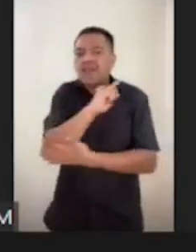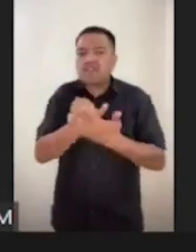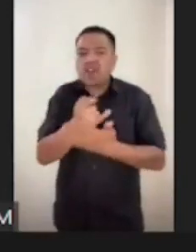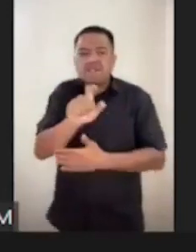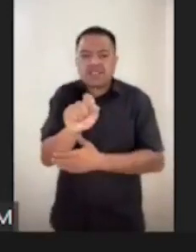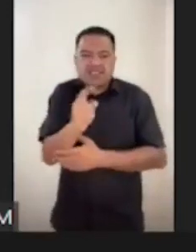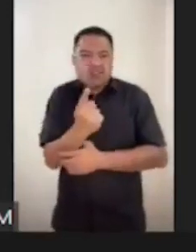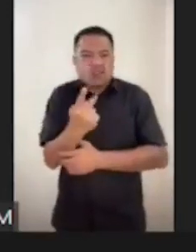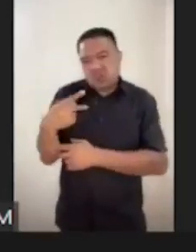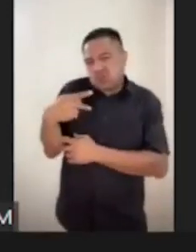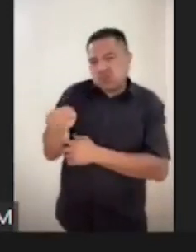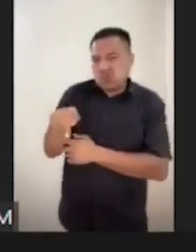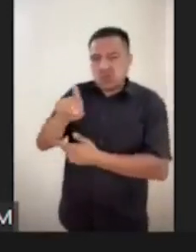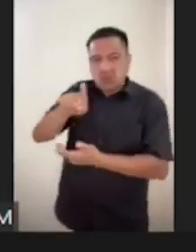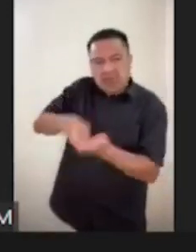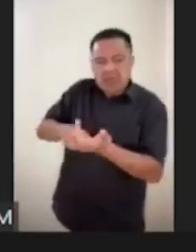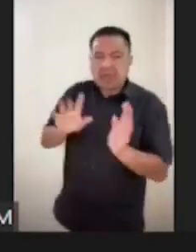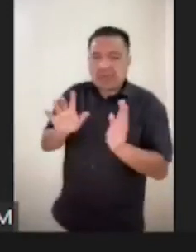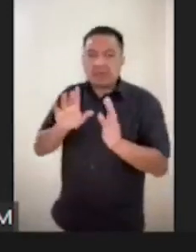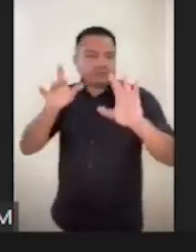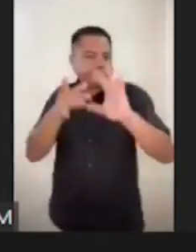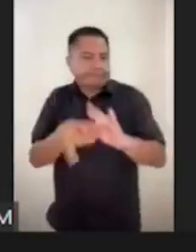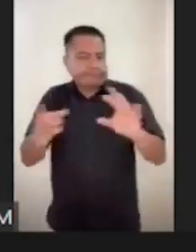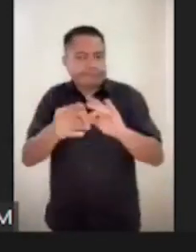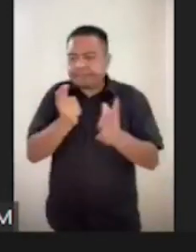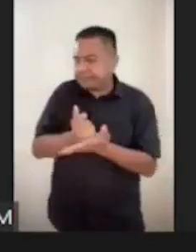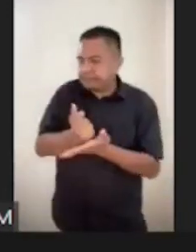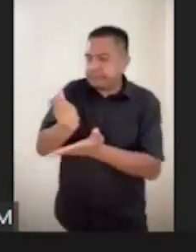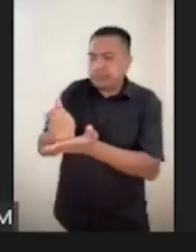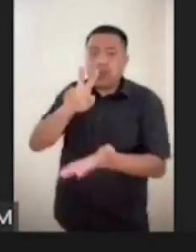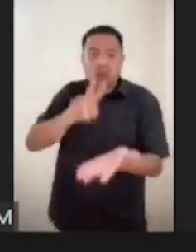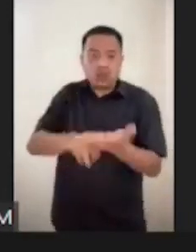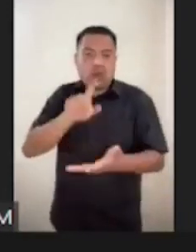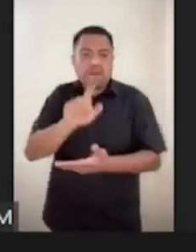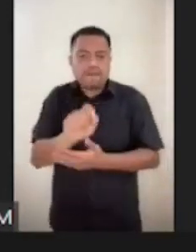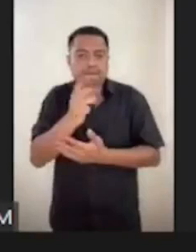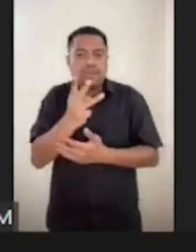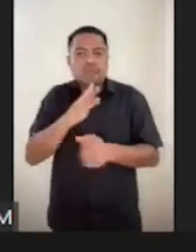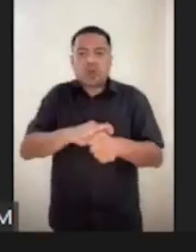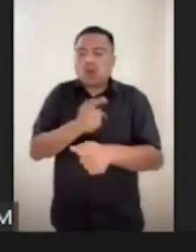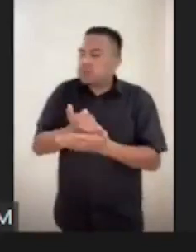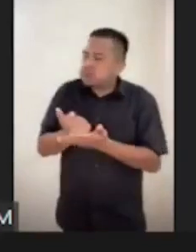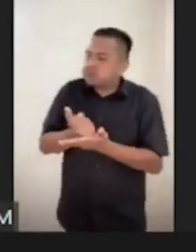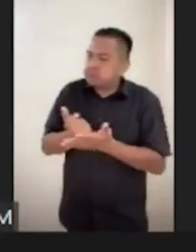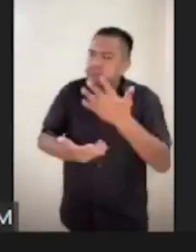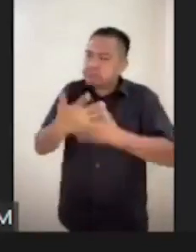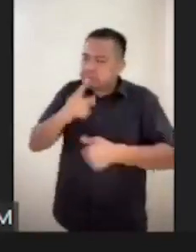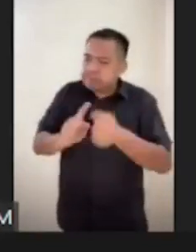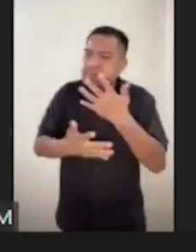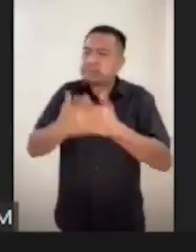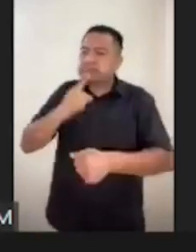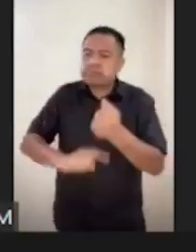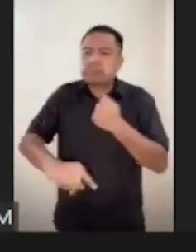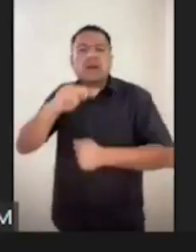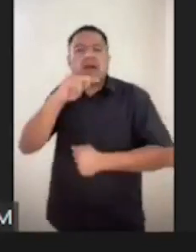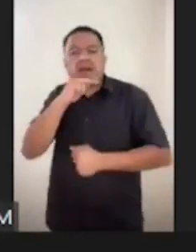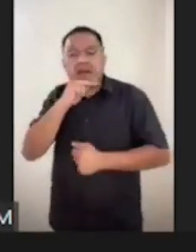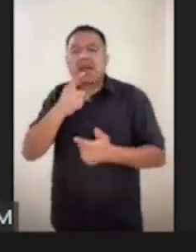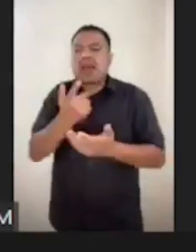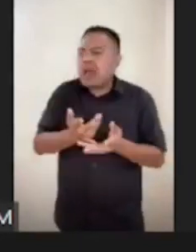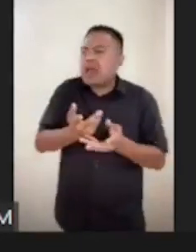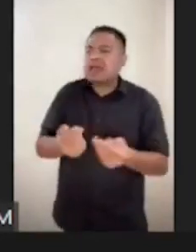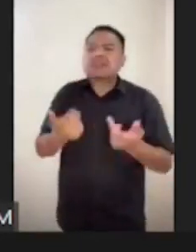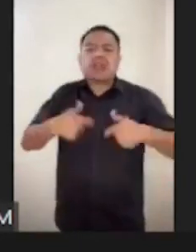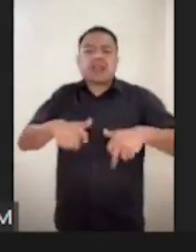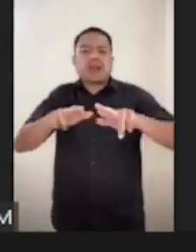autoridad señaló que los pagos del año 2023 por concepto de sueldo quincenal, aguinaldo, gastos de representación, dietas y